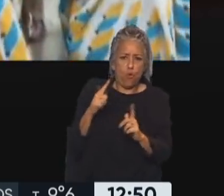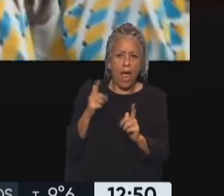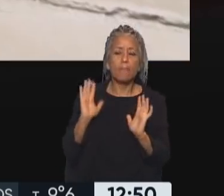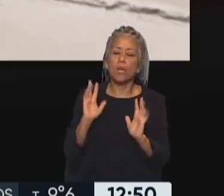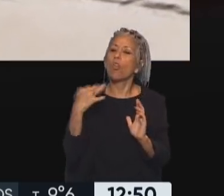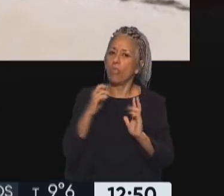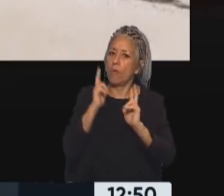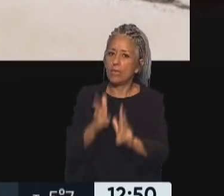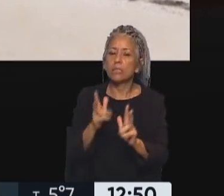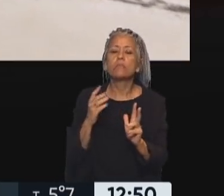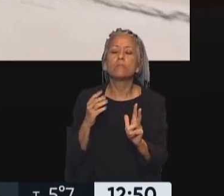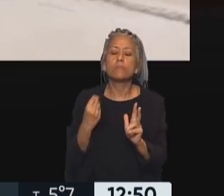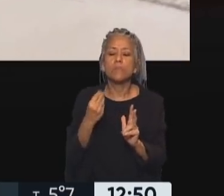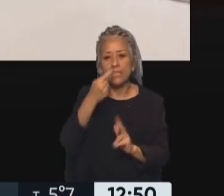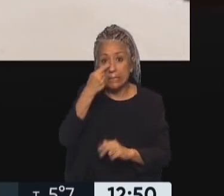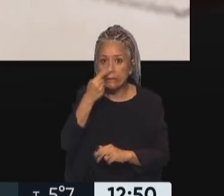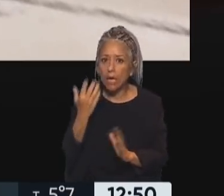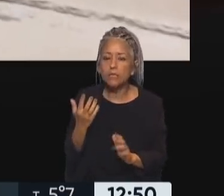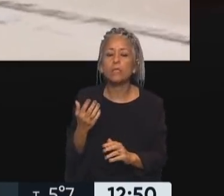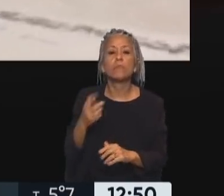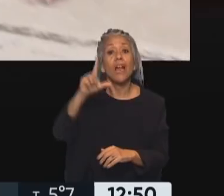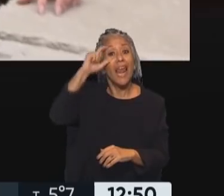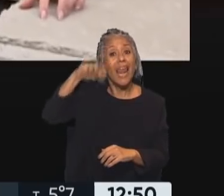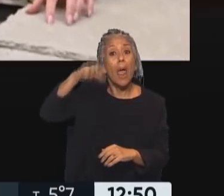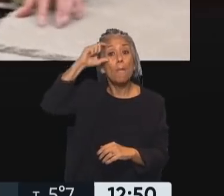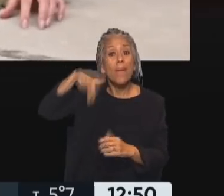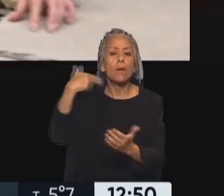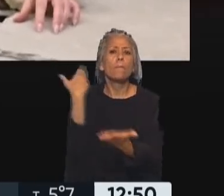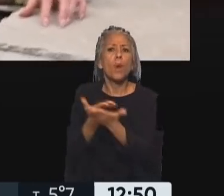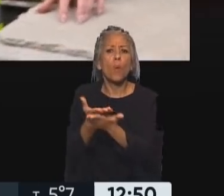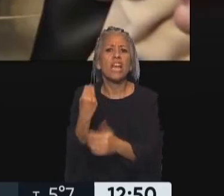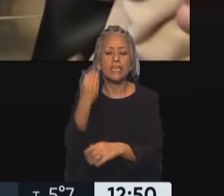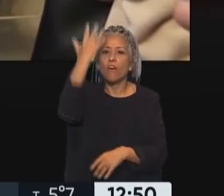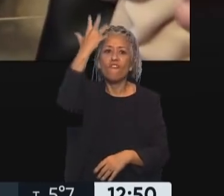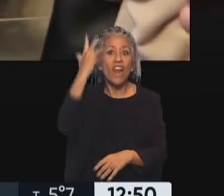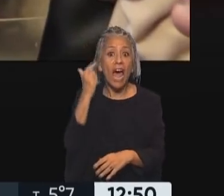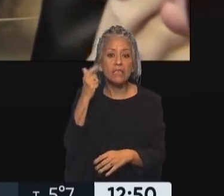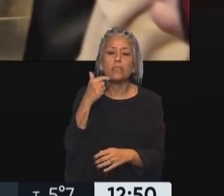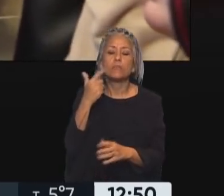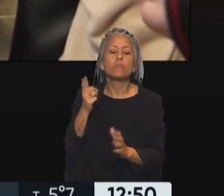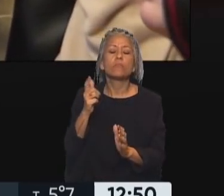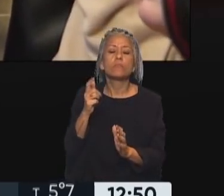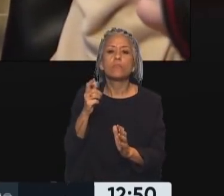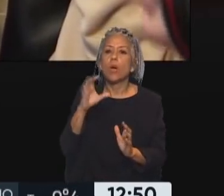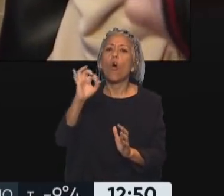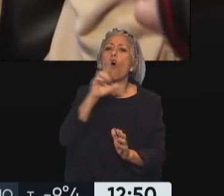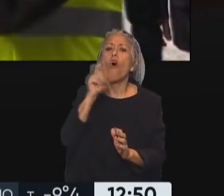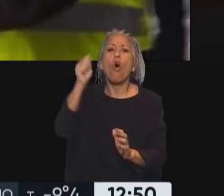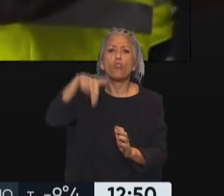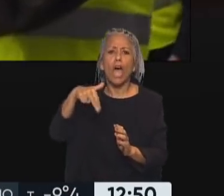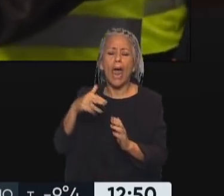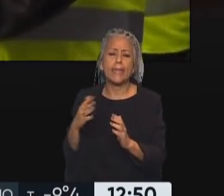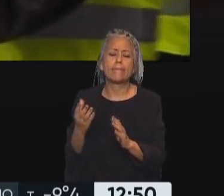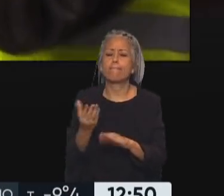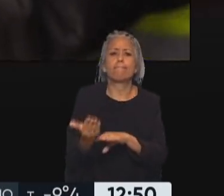muy interesante ahí, que es, por ejemplo, la propuesta de Marine Le Pen de retirar a Francia del alto mando de la OTAN como una